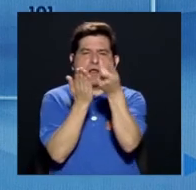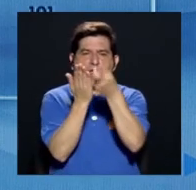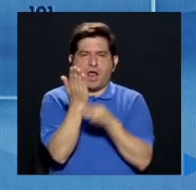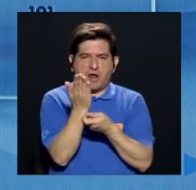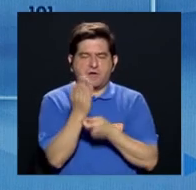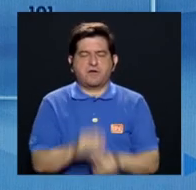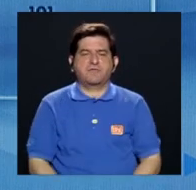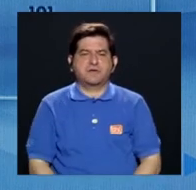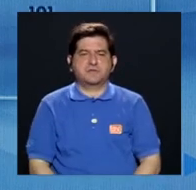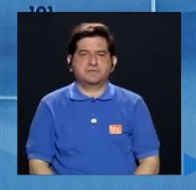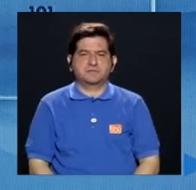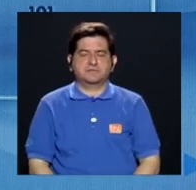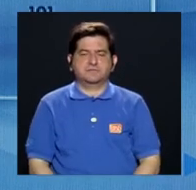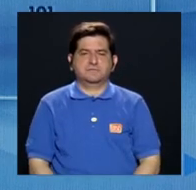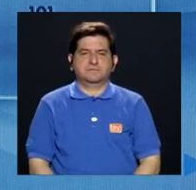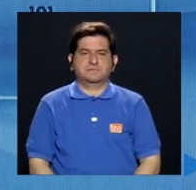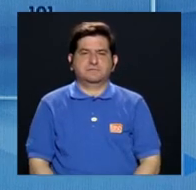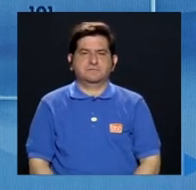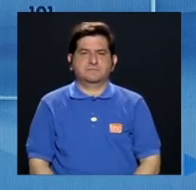revistas indexadas.